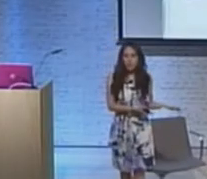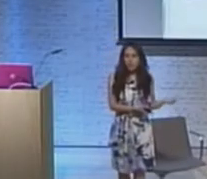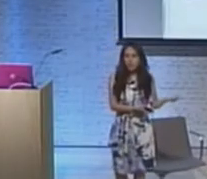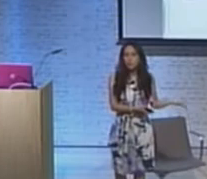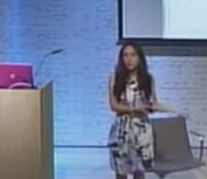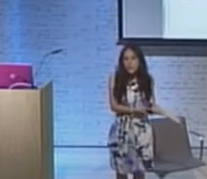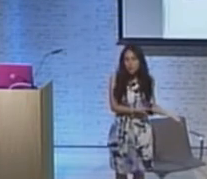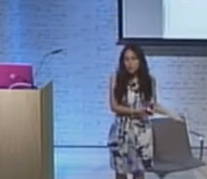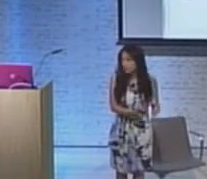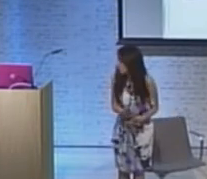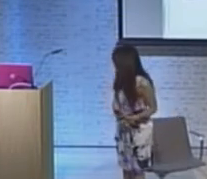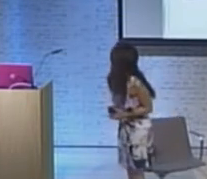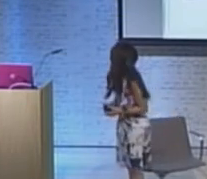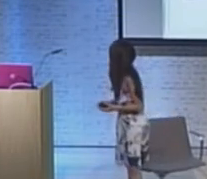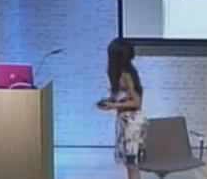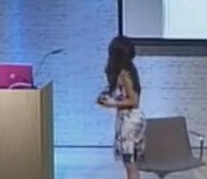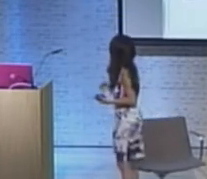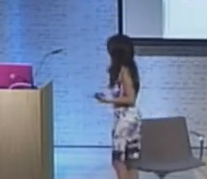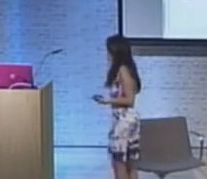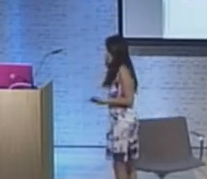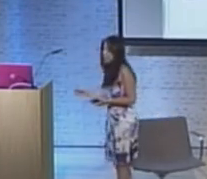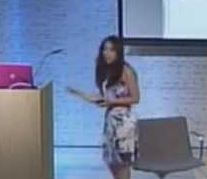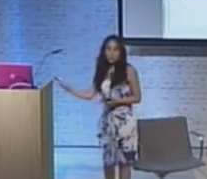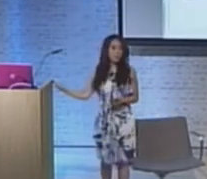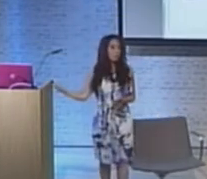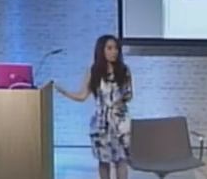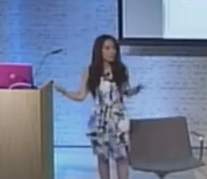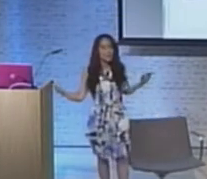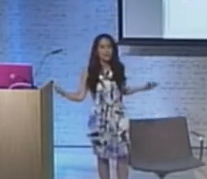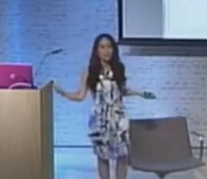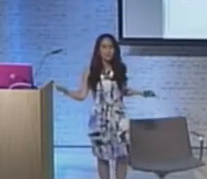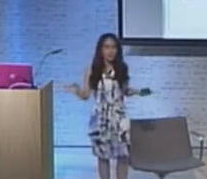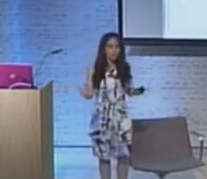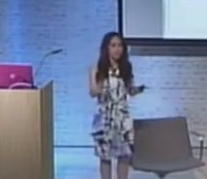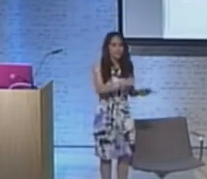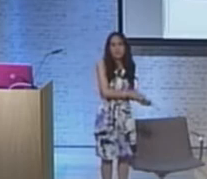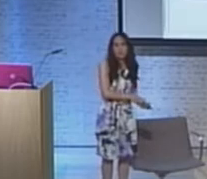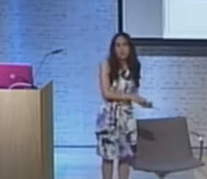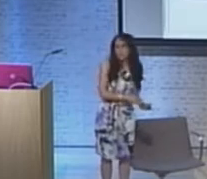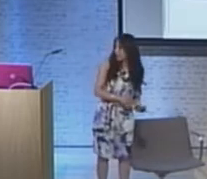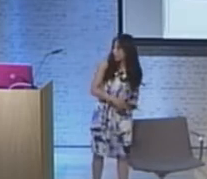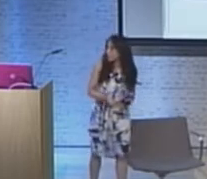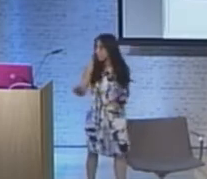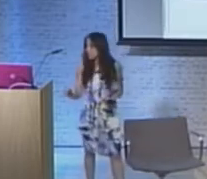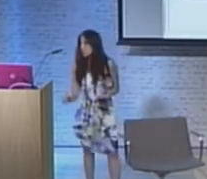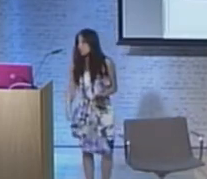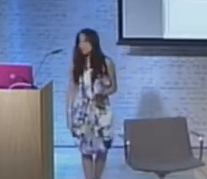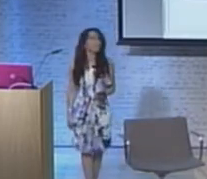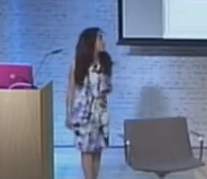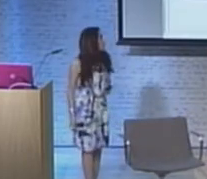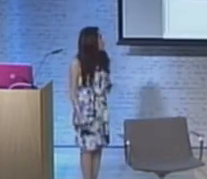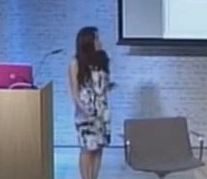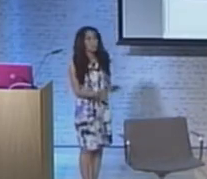el contenido que nos da un maestro. Esto es lo que podemos realmente hoy en día aplicar dentro de